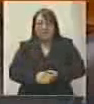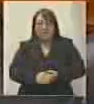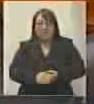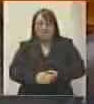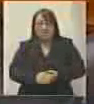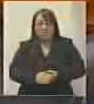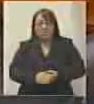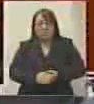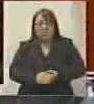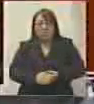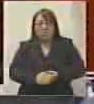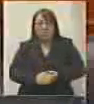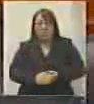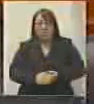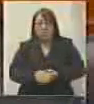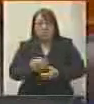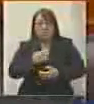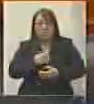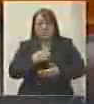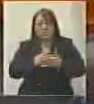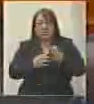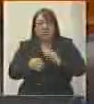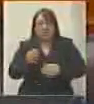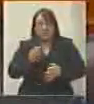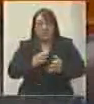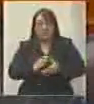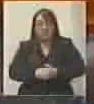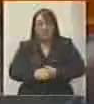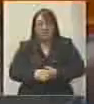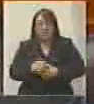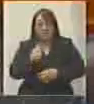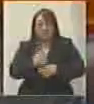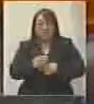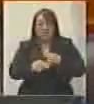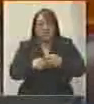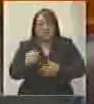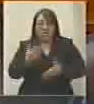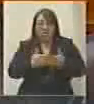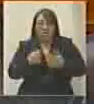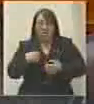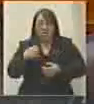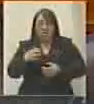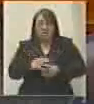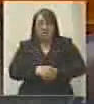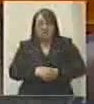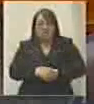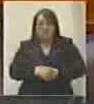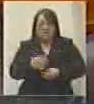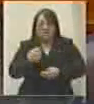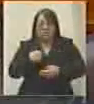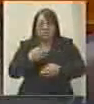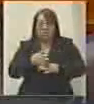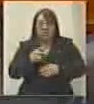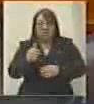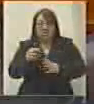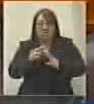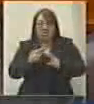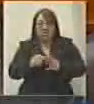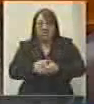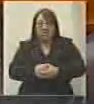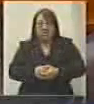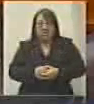Puede continuar. El Ministerio de Economía y Finanzas y la Autoridad Nacional del Servicio Civil, Servir, tienen acceso a este